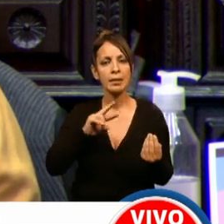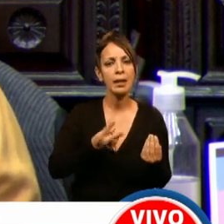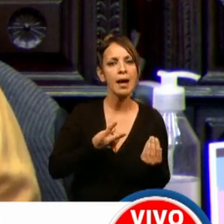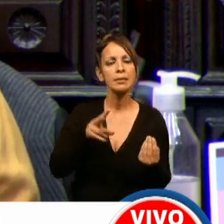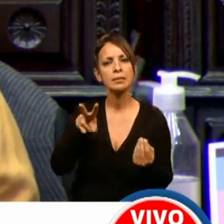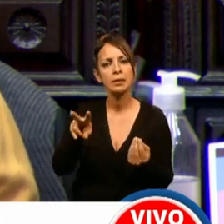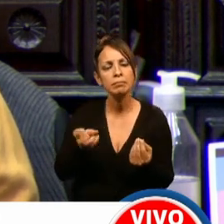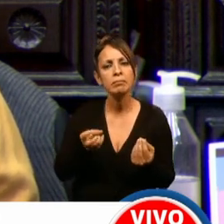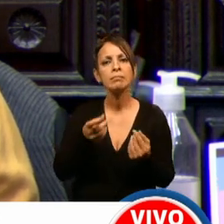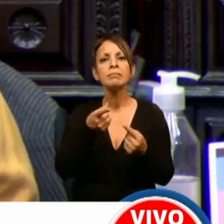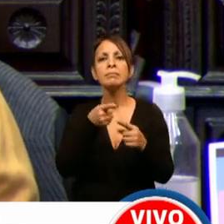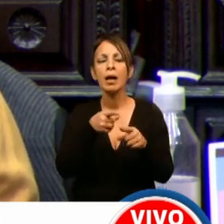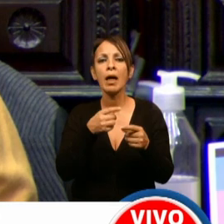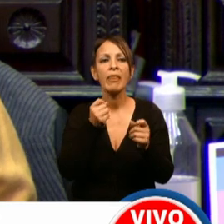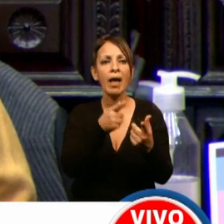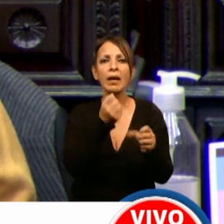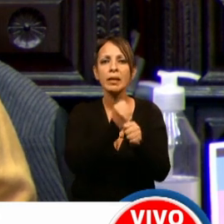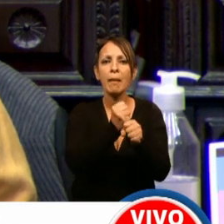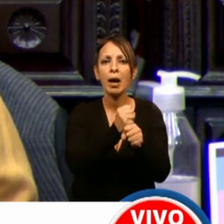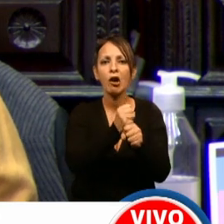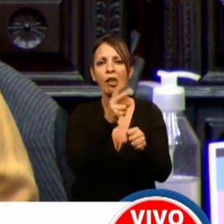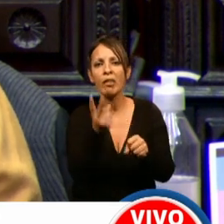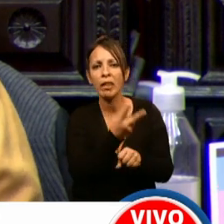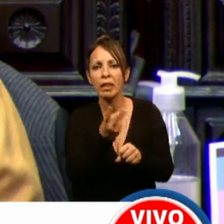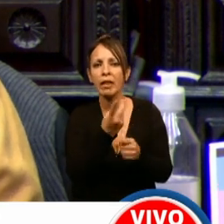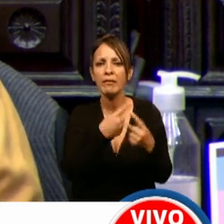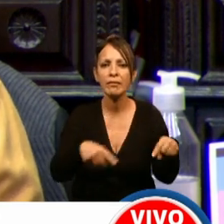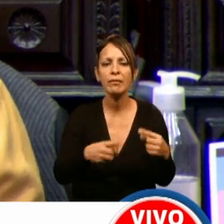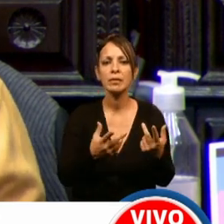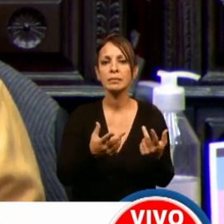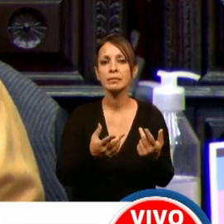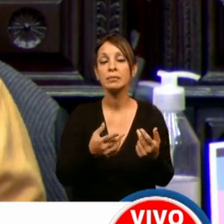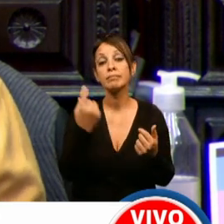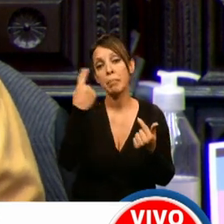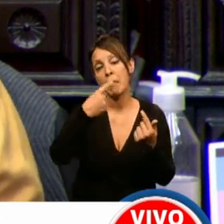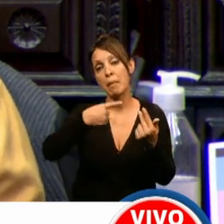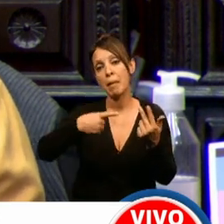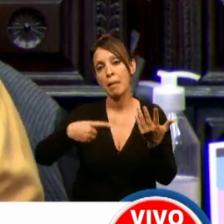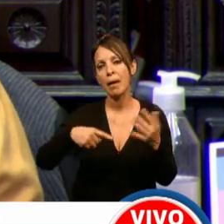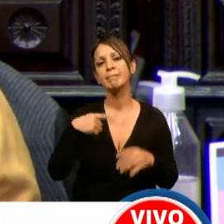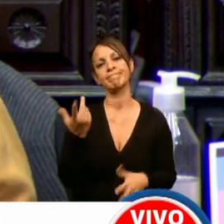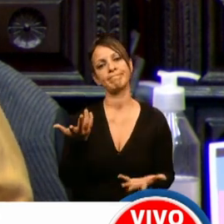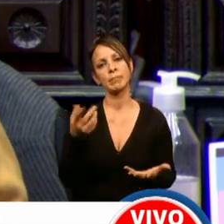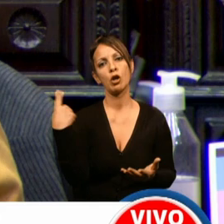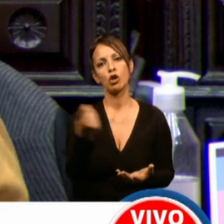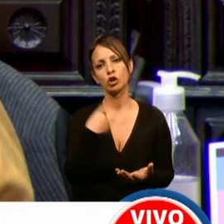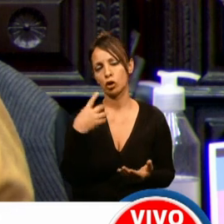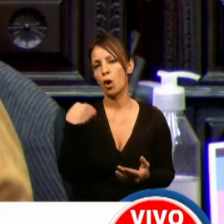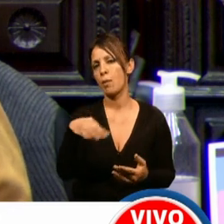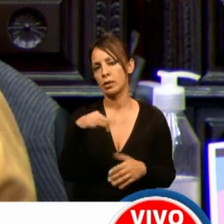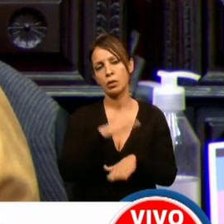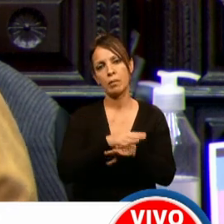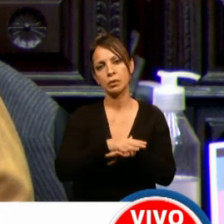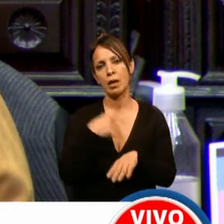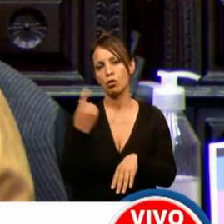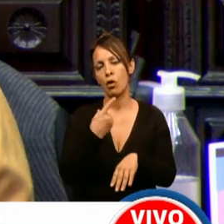de situaciones de precarización laboral como estamos discutiendo aquí aquí por todo eso tenemos la obligación como representantes del pueblo